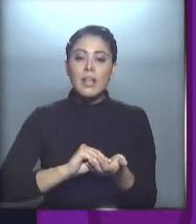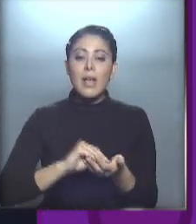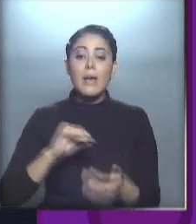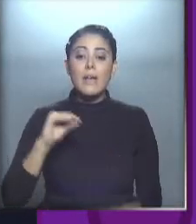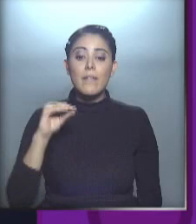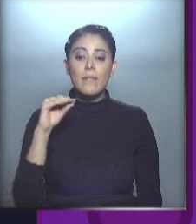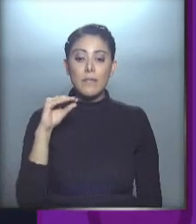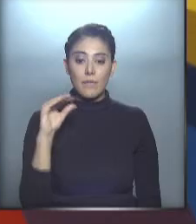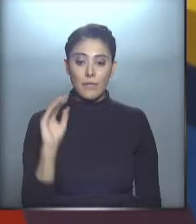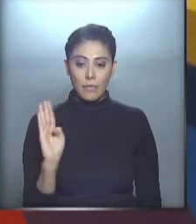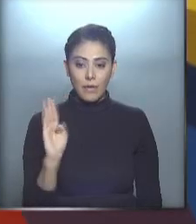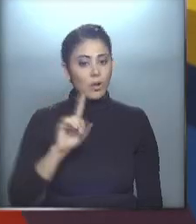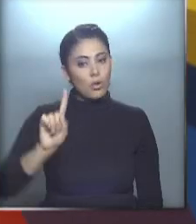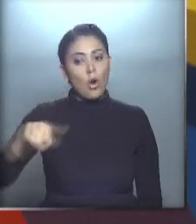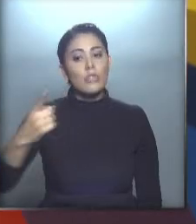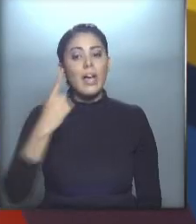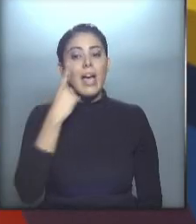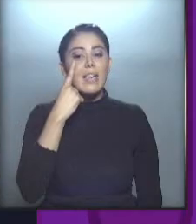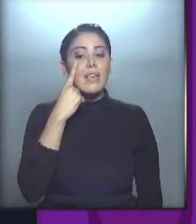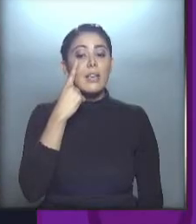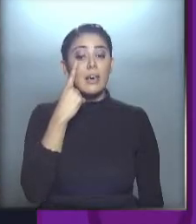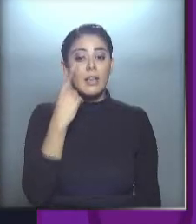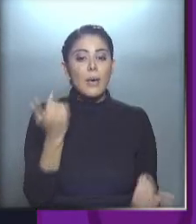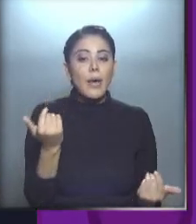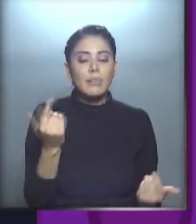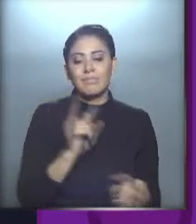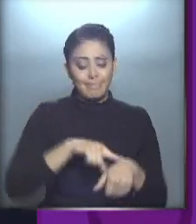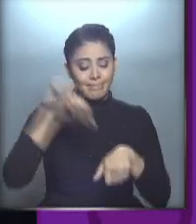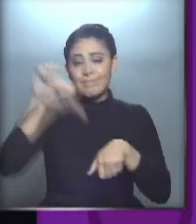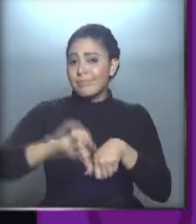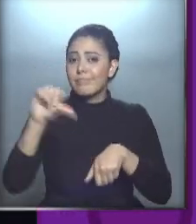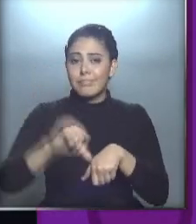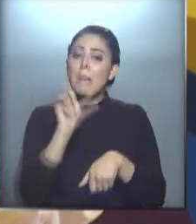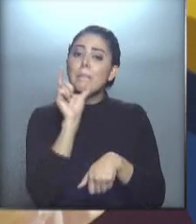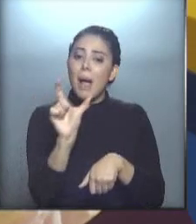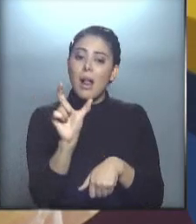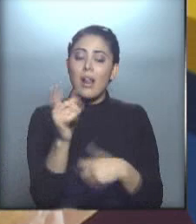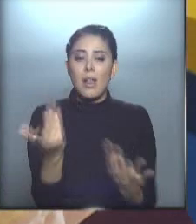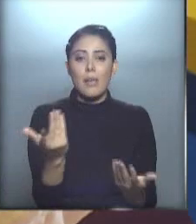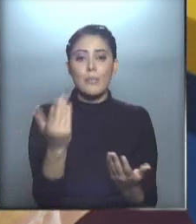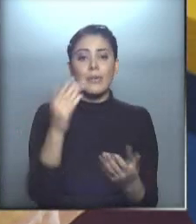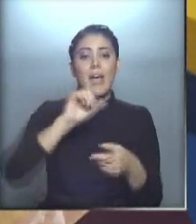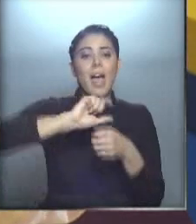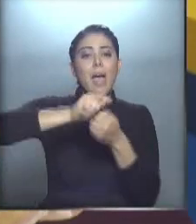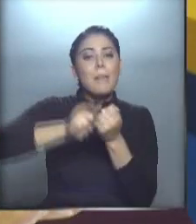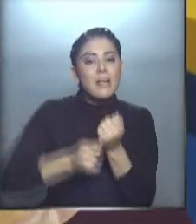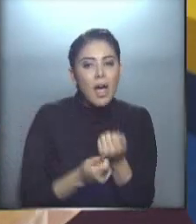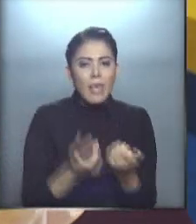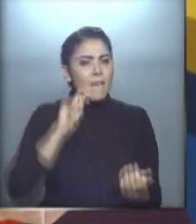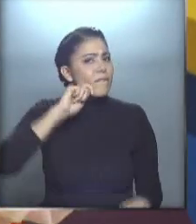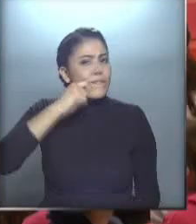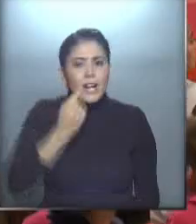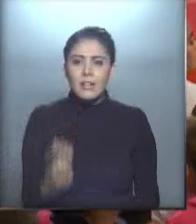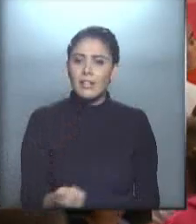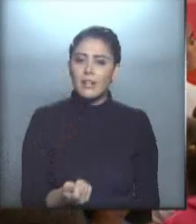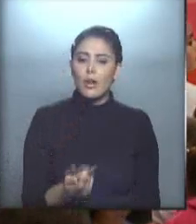B! ¡La B no entra! ¡I! ¡La I! ¡Ah! ¡Mi amor! ¡Era empanada! ¡Con lo rico que son las